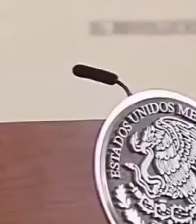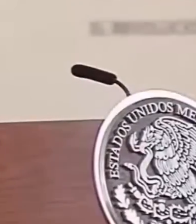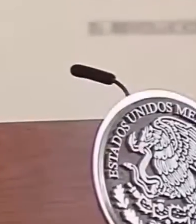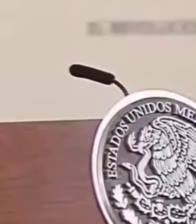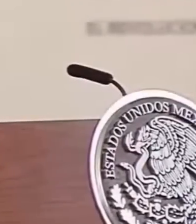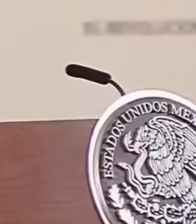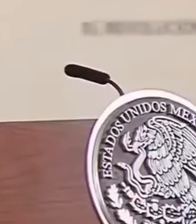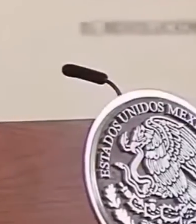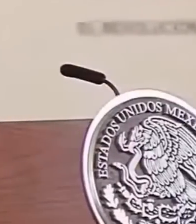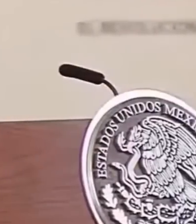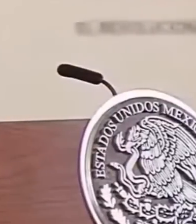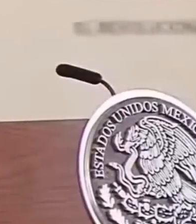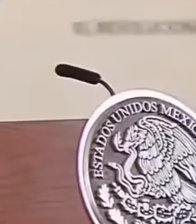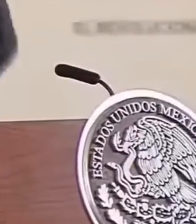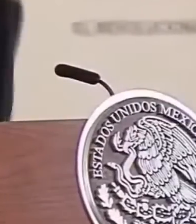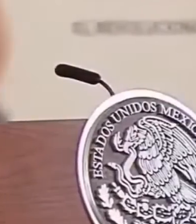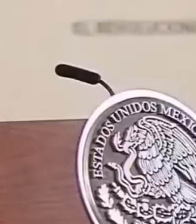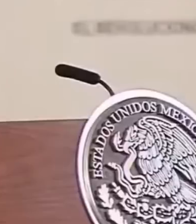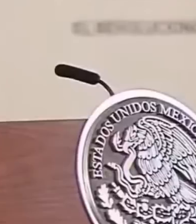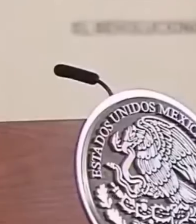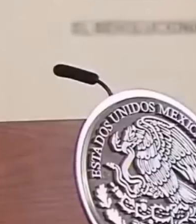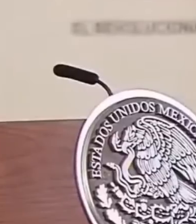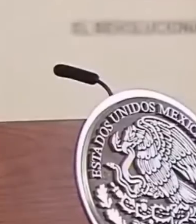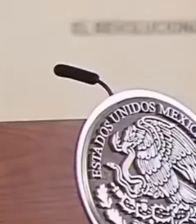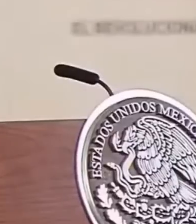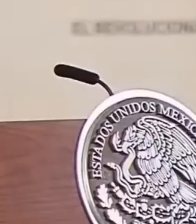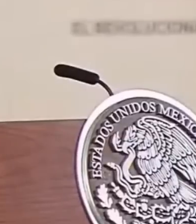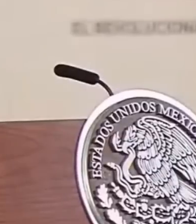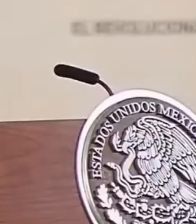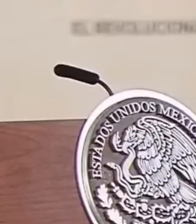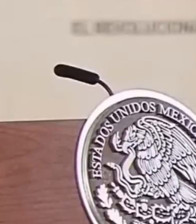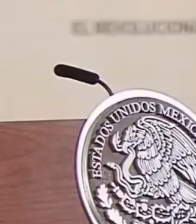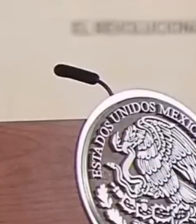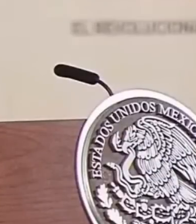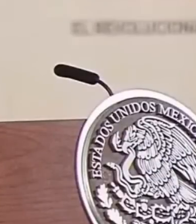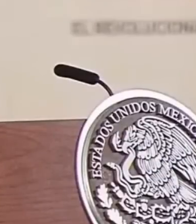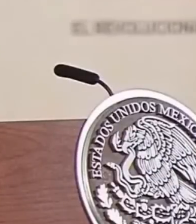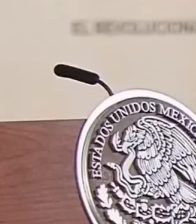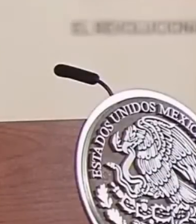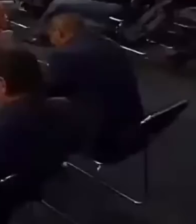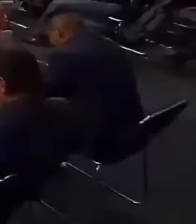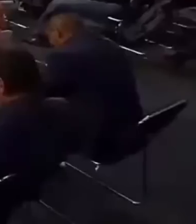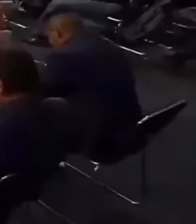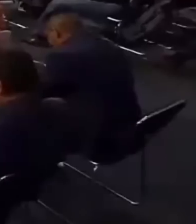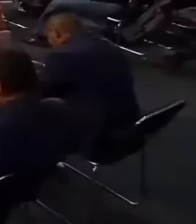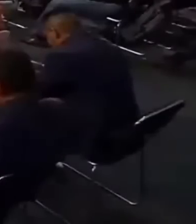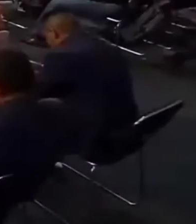jóvenes que tienen una mente